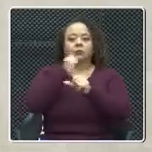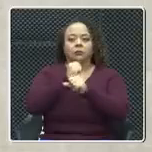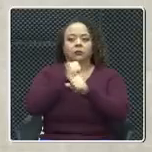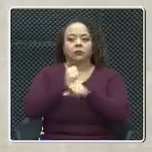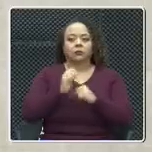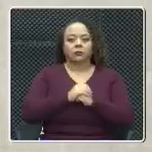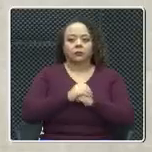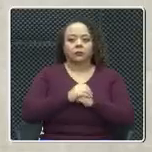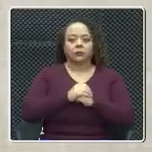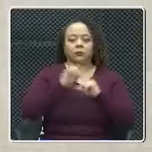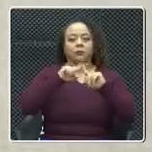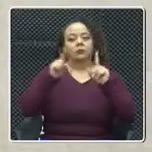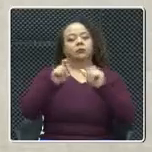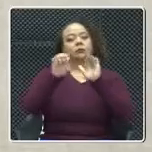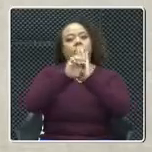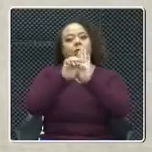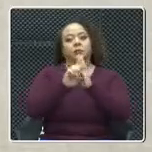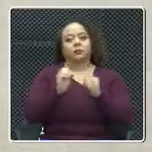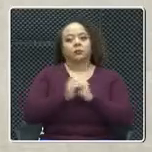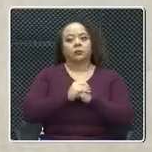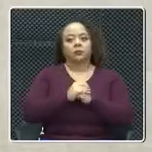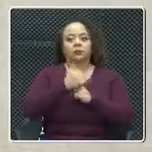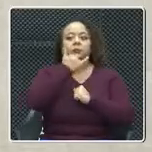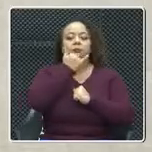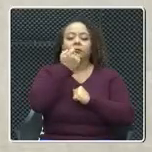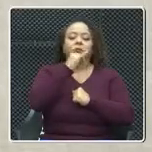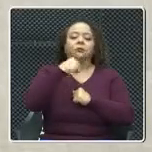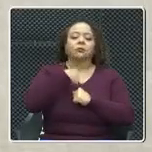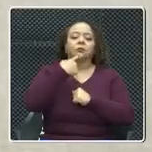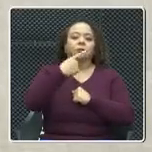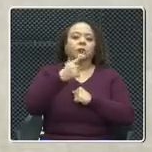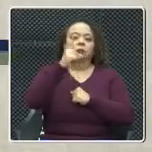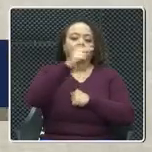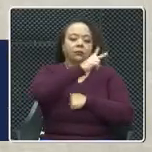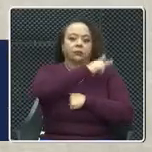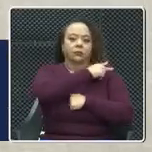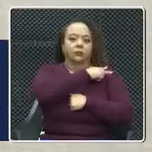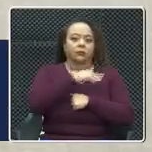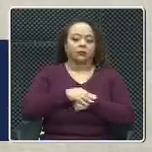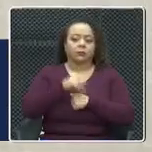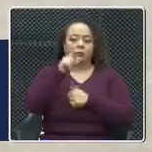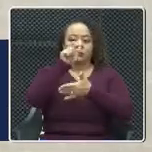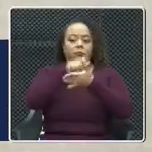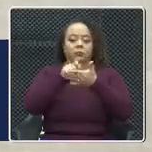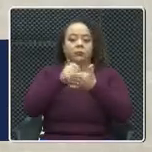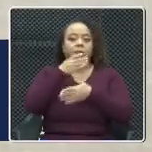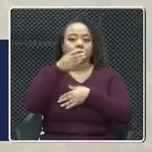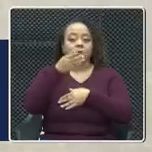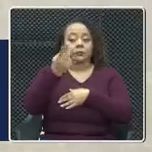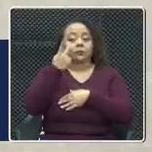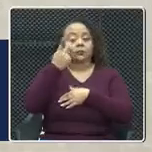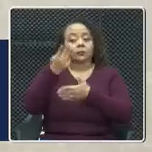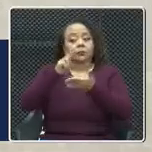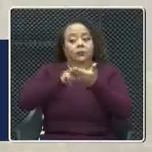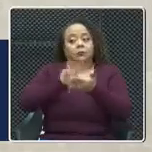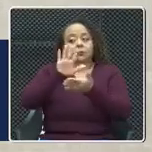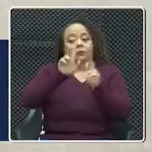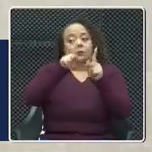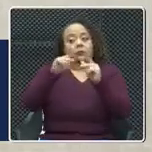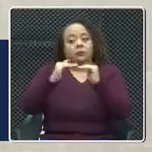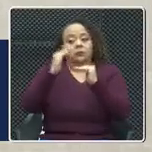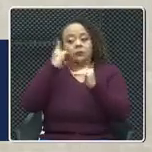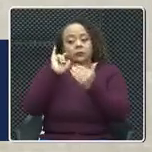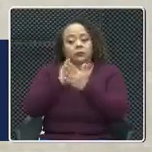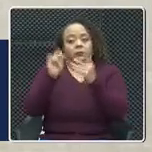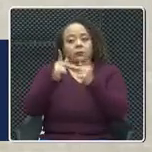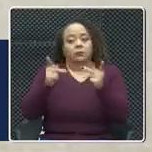uh-huh. ¿verdad? Pero, por ejemplo, ¿qué pasa si yo le digo a un patrono en una nota de recomendaciones, vea, contrate 5 personas más para